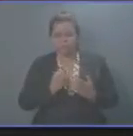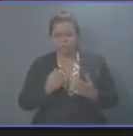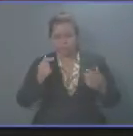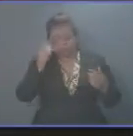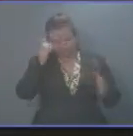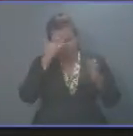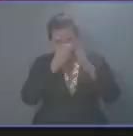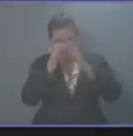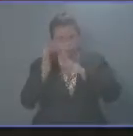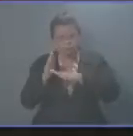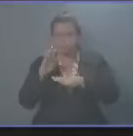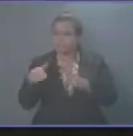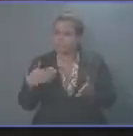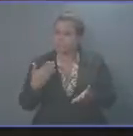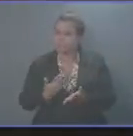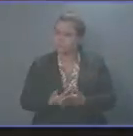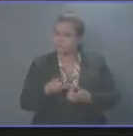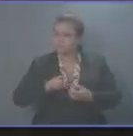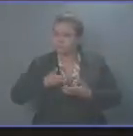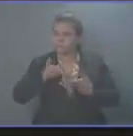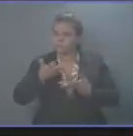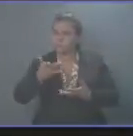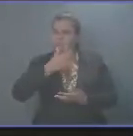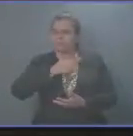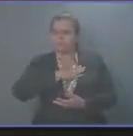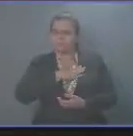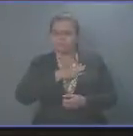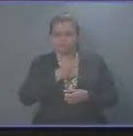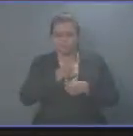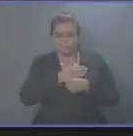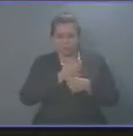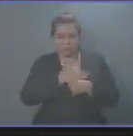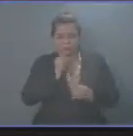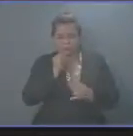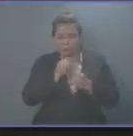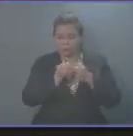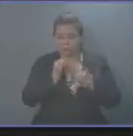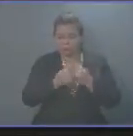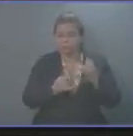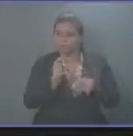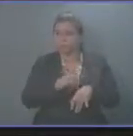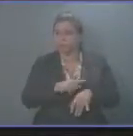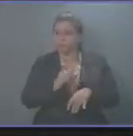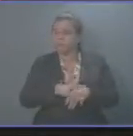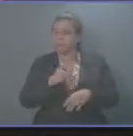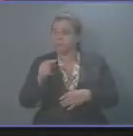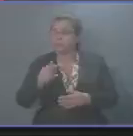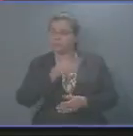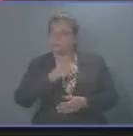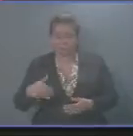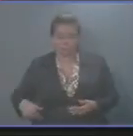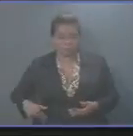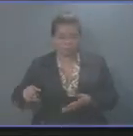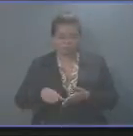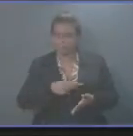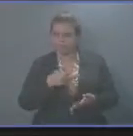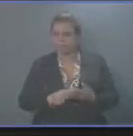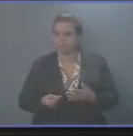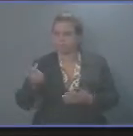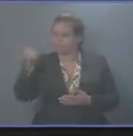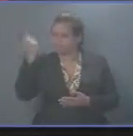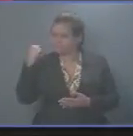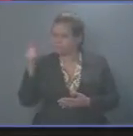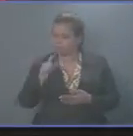y manifestaciones de mi grupo parlamentario en las primeras horas de conocer este veto presidencial la semana